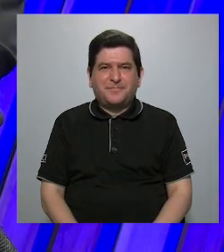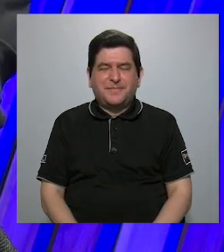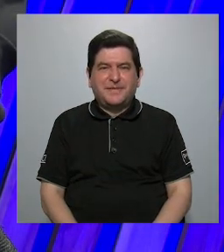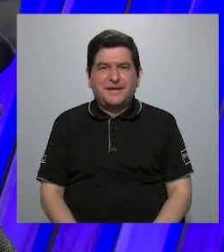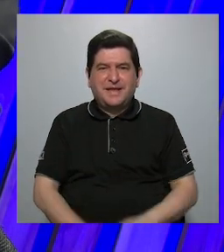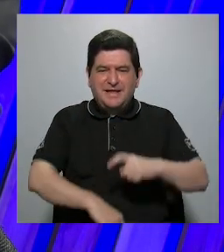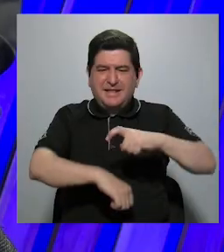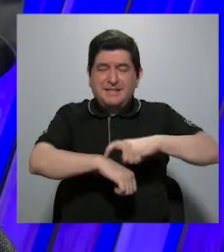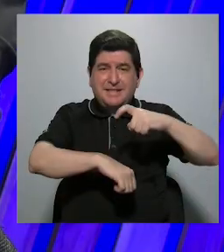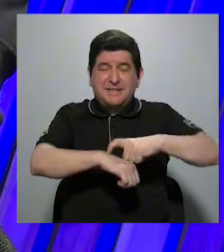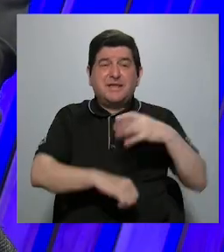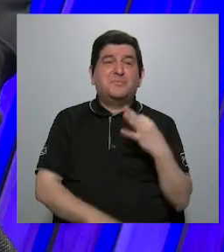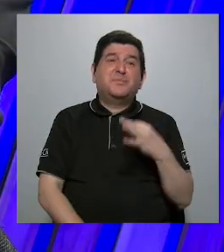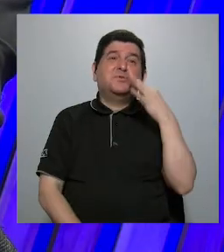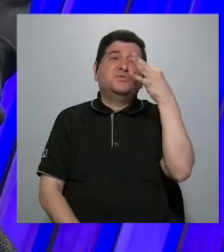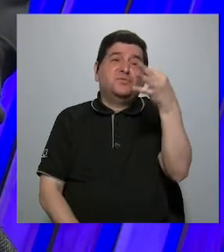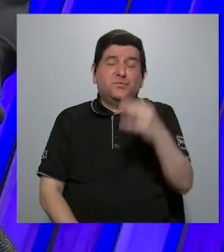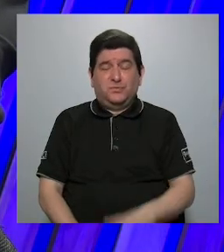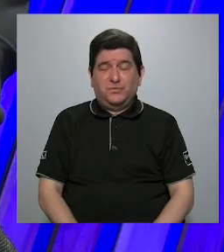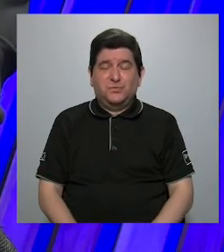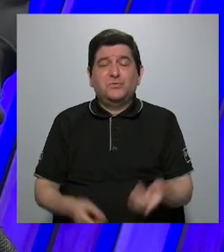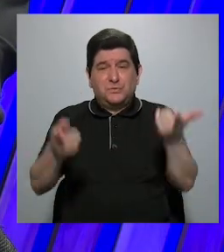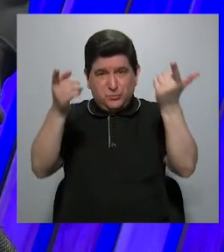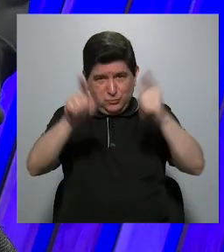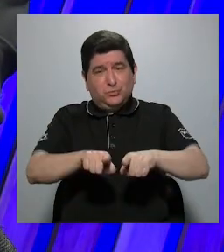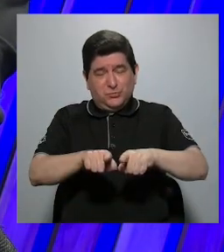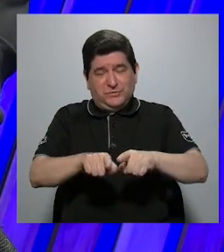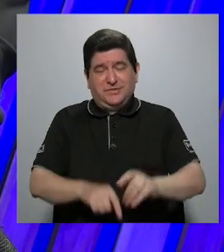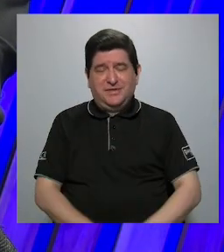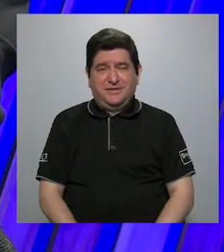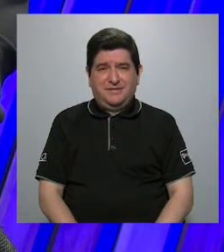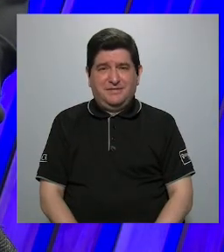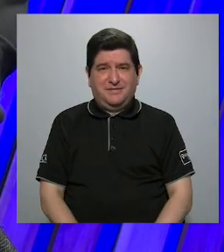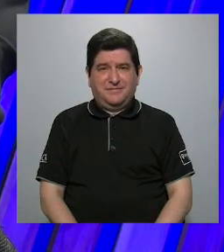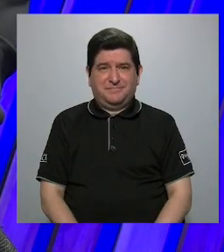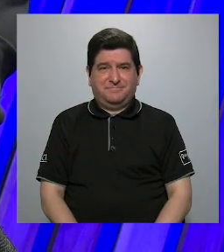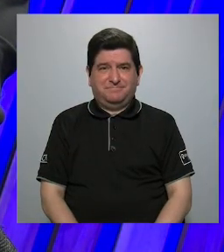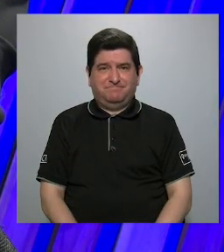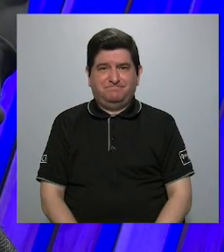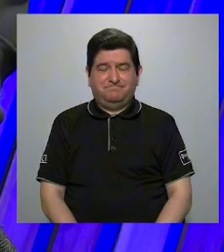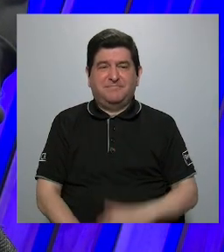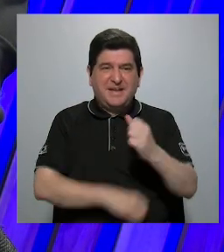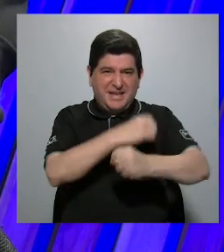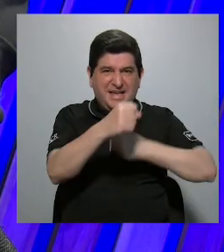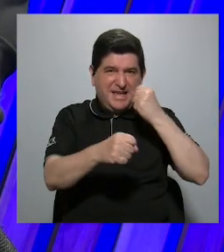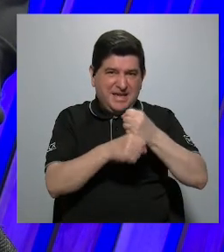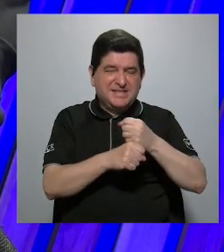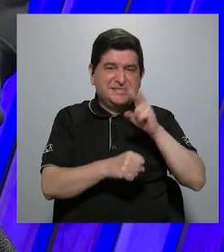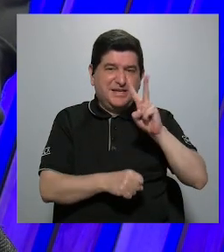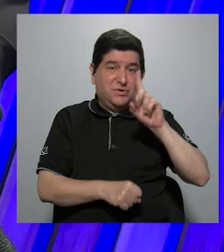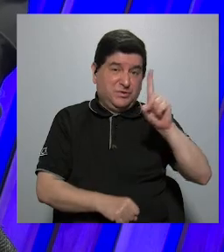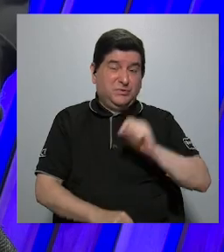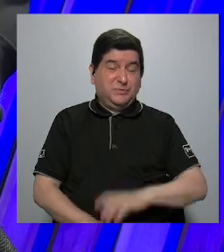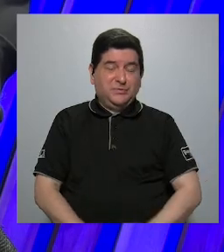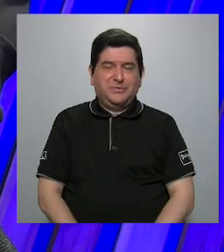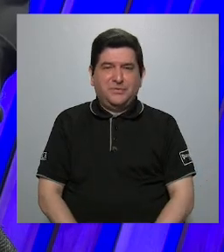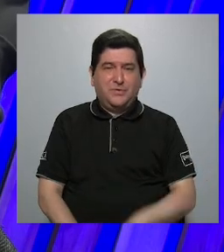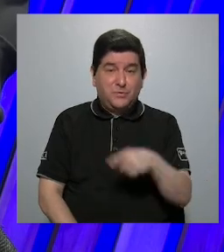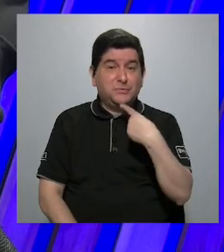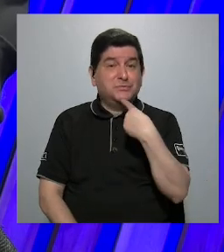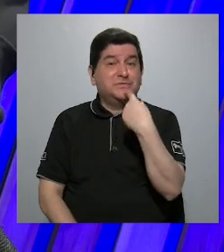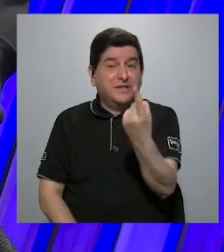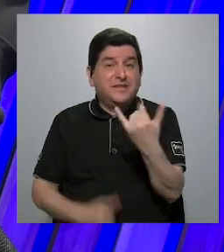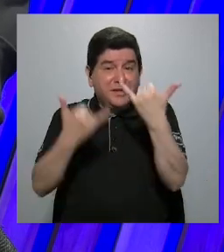hablaba de tiempos que iban a venir en algún momento del siglo XXI. Ya